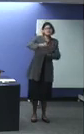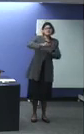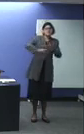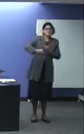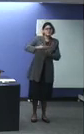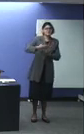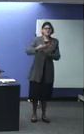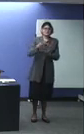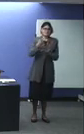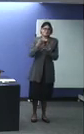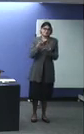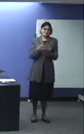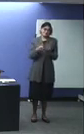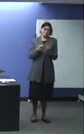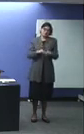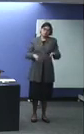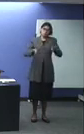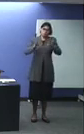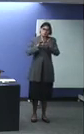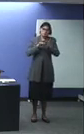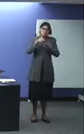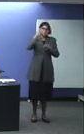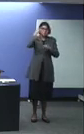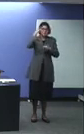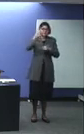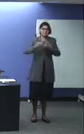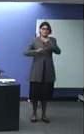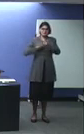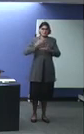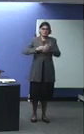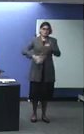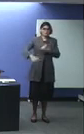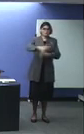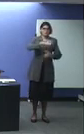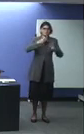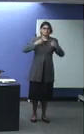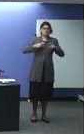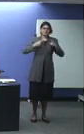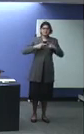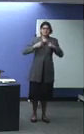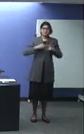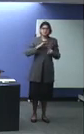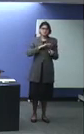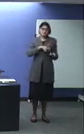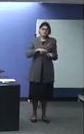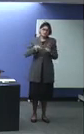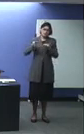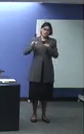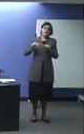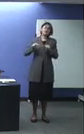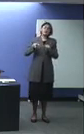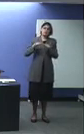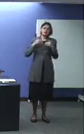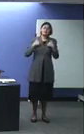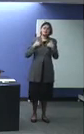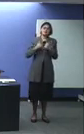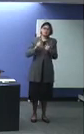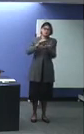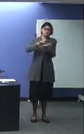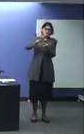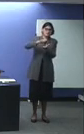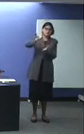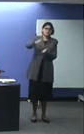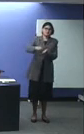es importante hacerlo para que a nivel comunitario y colectivo se tenga una imagen y un acuerdo de lo que es la discapacidad. Y